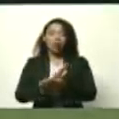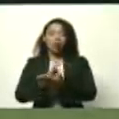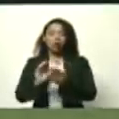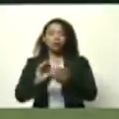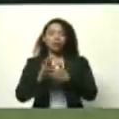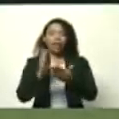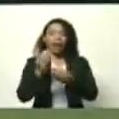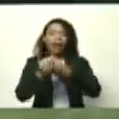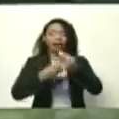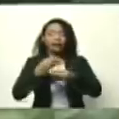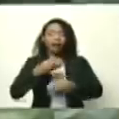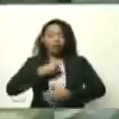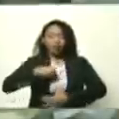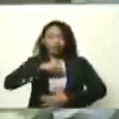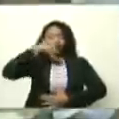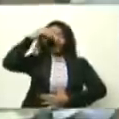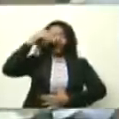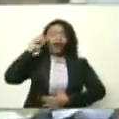recogimiento espiritual en